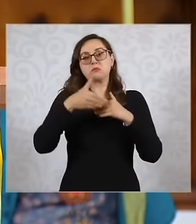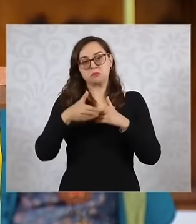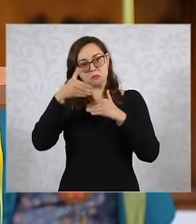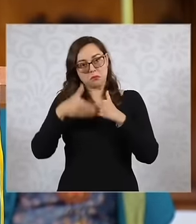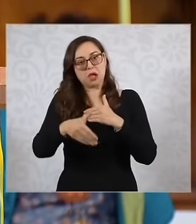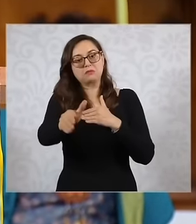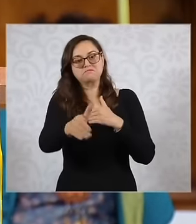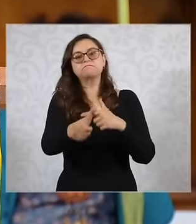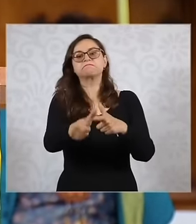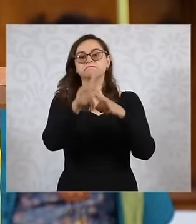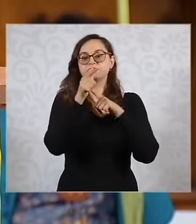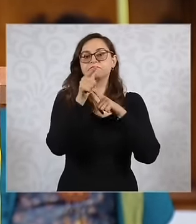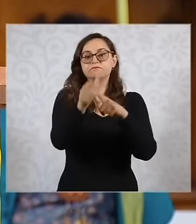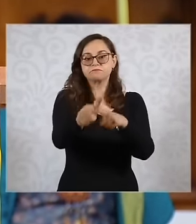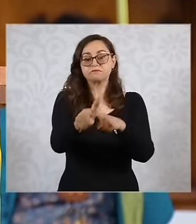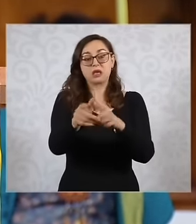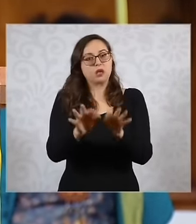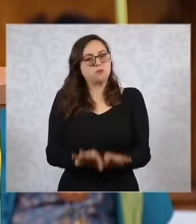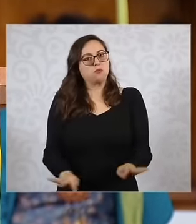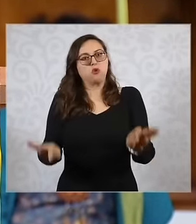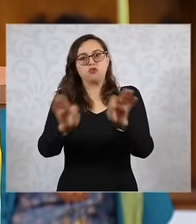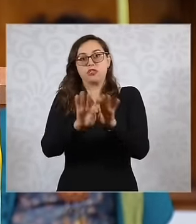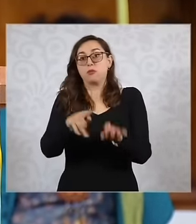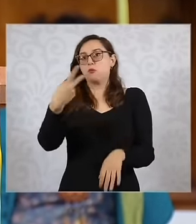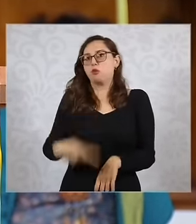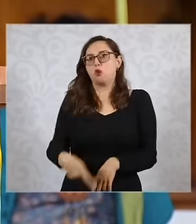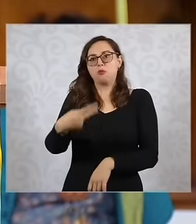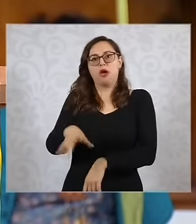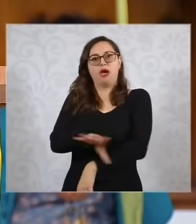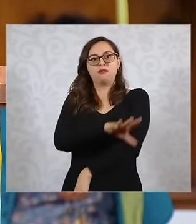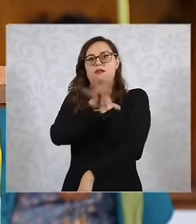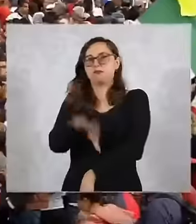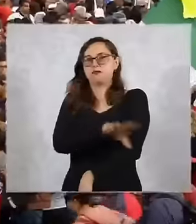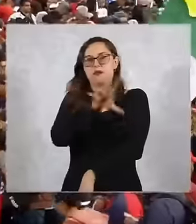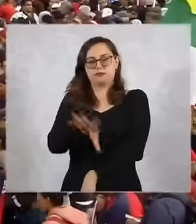continuar porque es indispensable la soberanía energética.